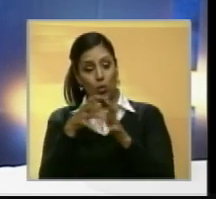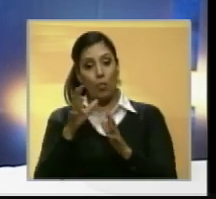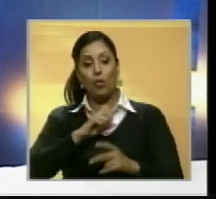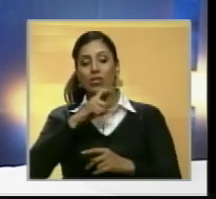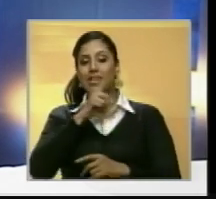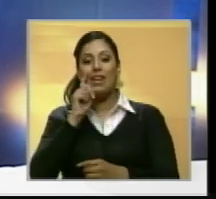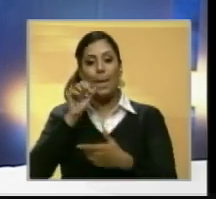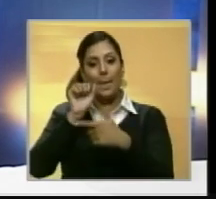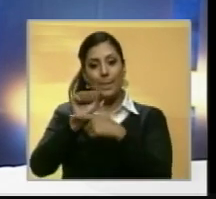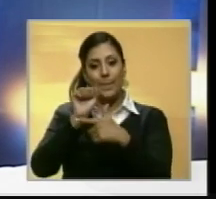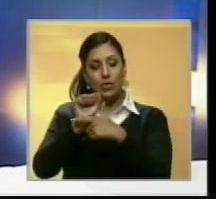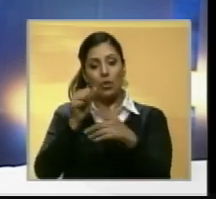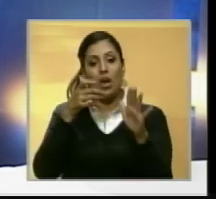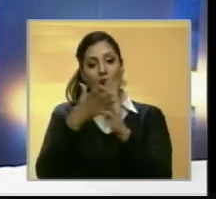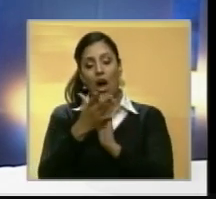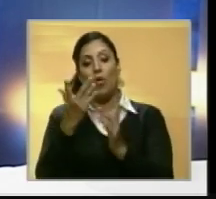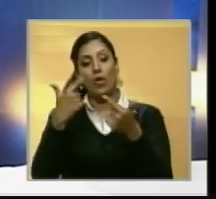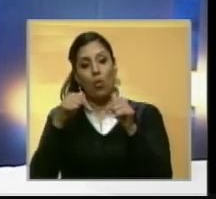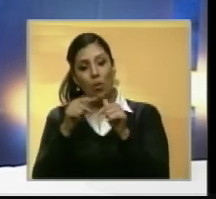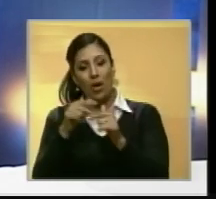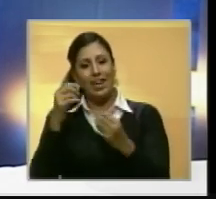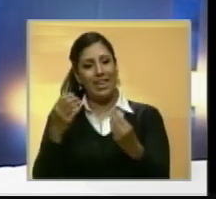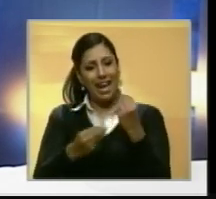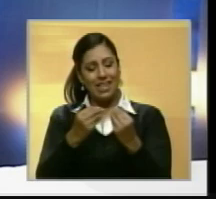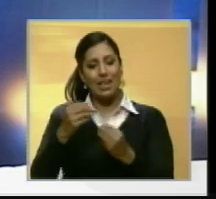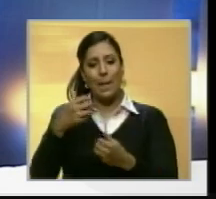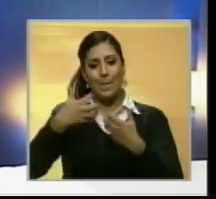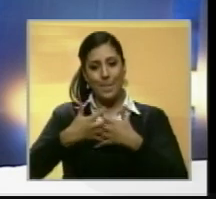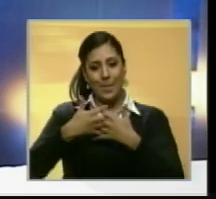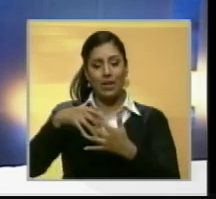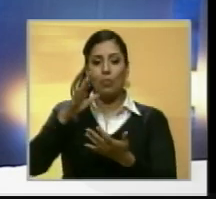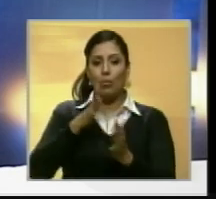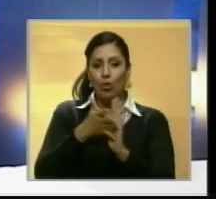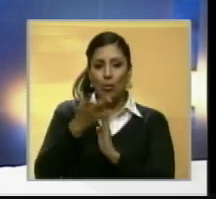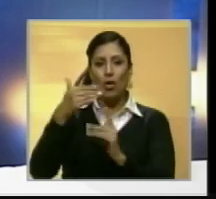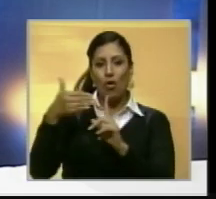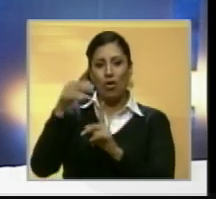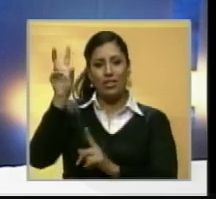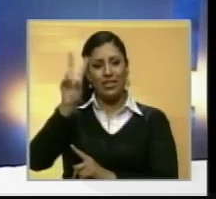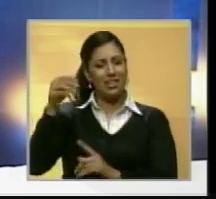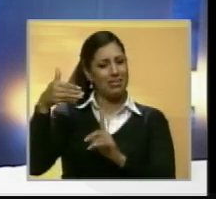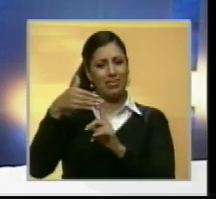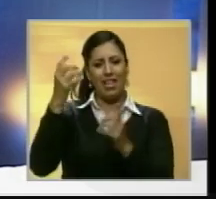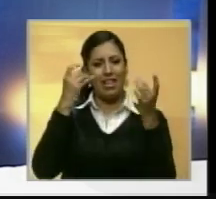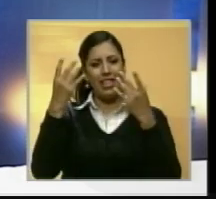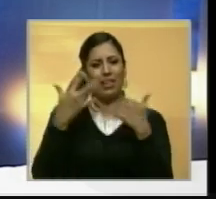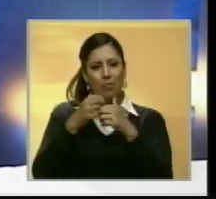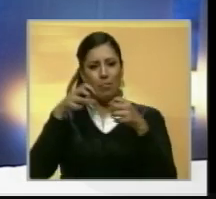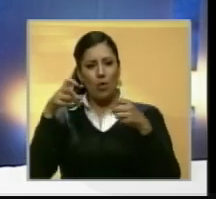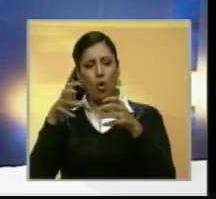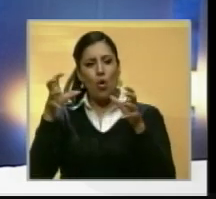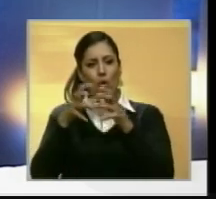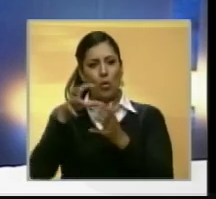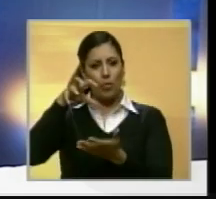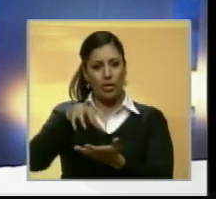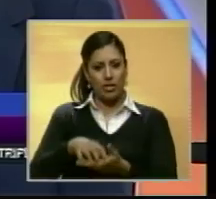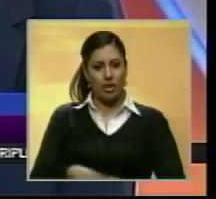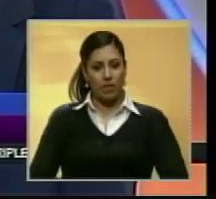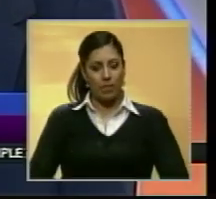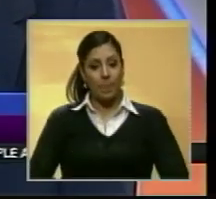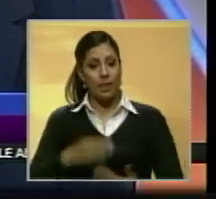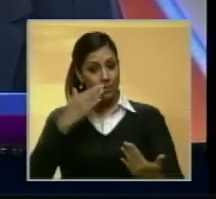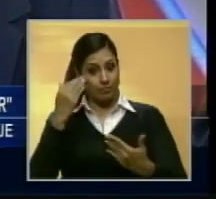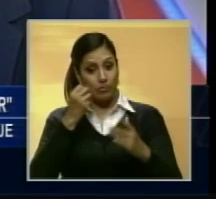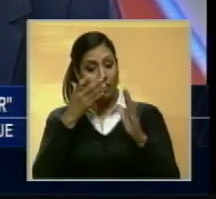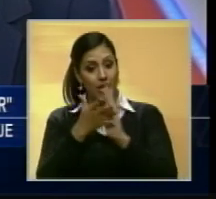Partido Socialista Unido de Venezuela, las acciones que ha emprendido Mercosur contra Venezuela son una excusa para desintegrar el bloque regional.